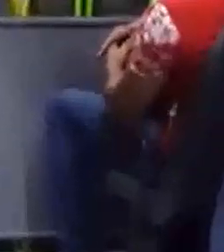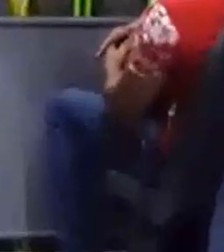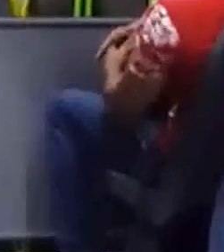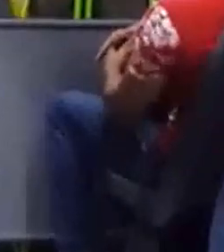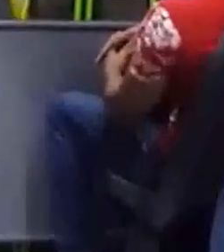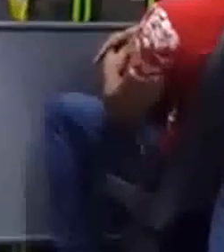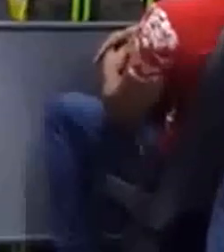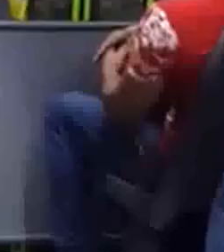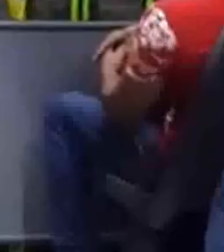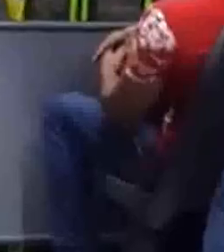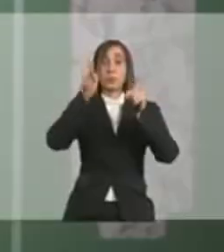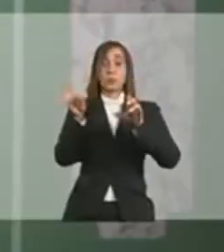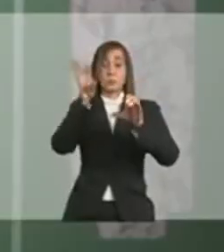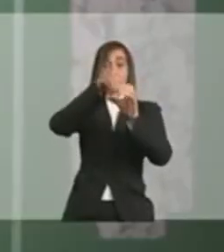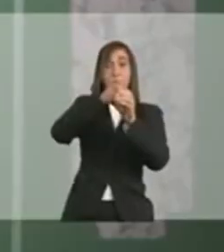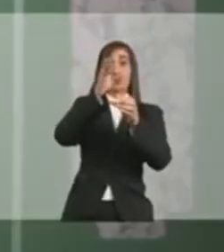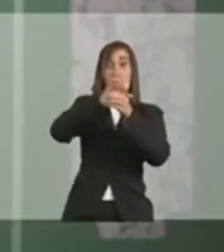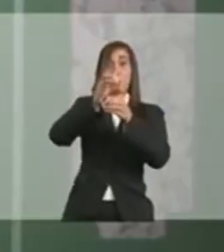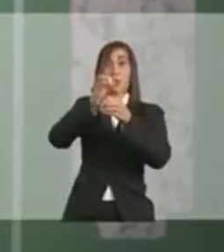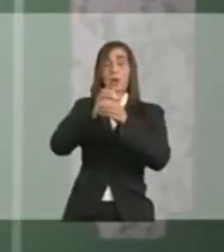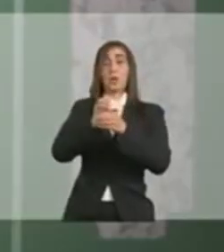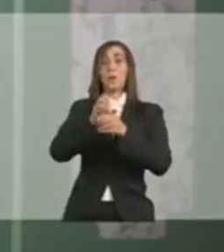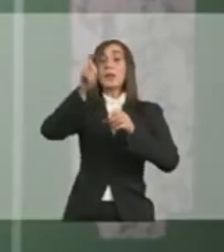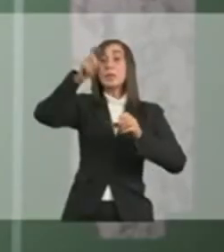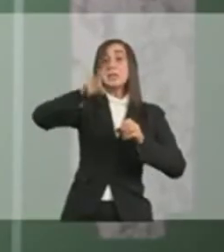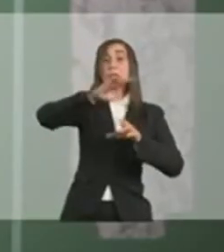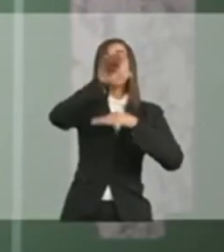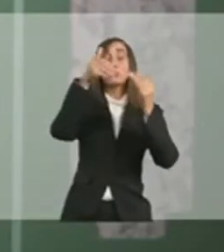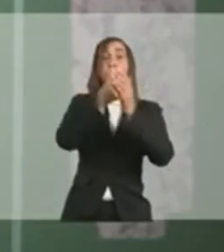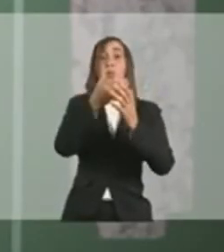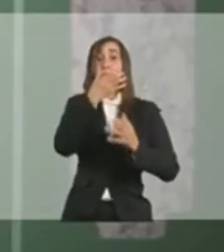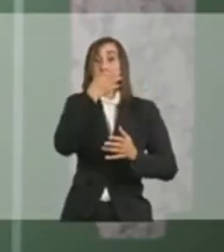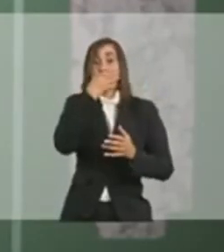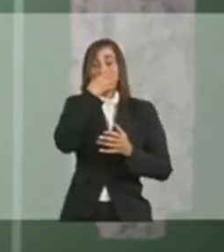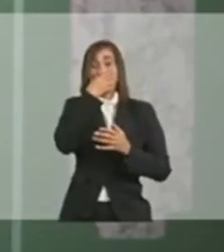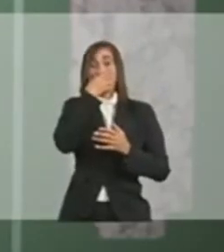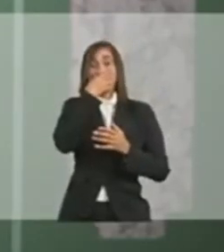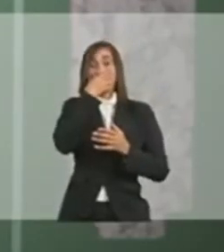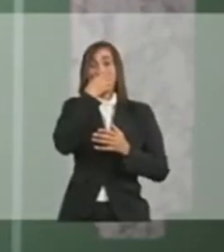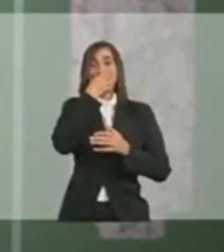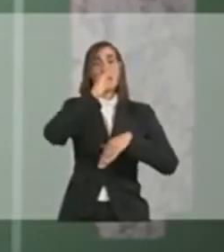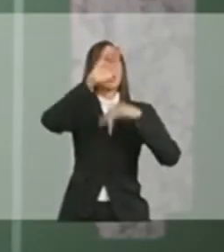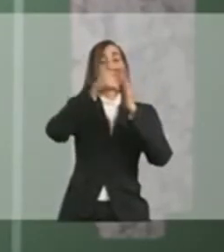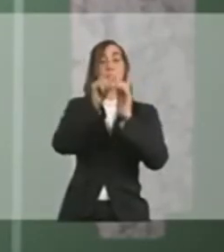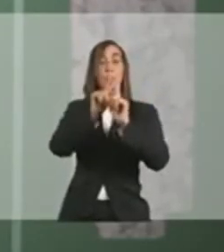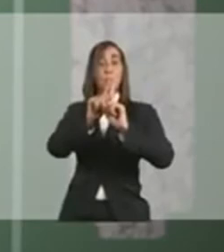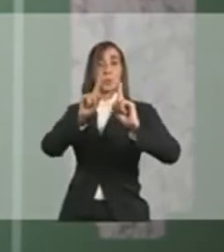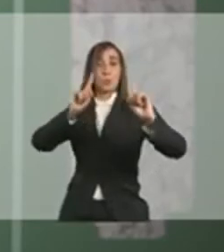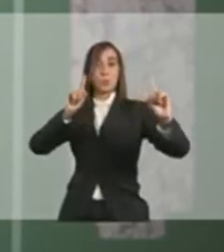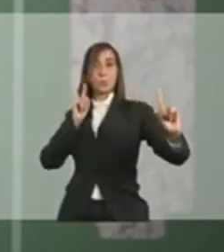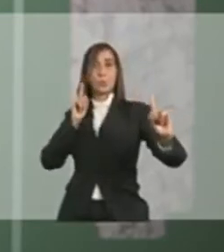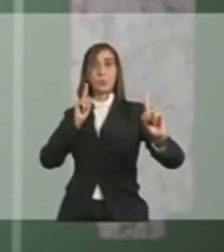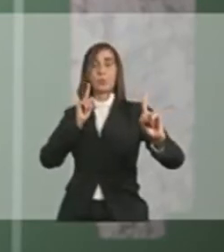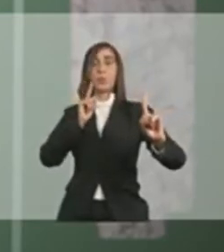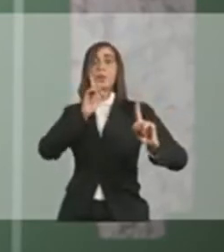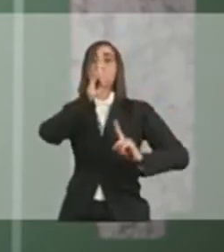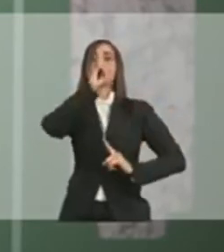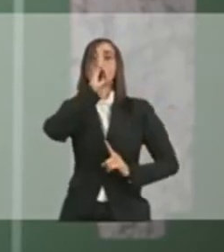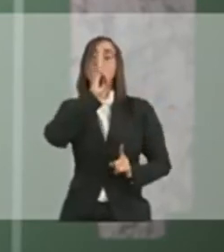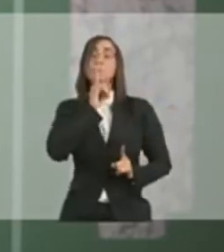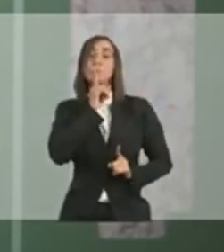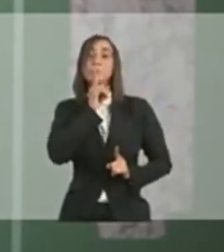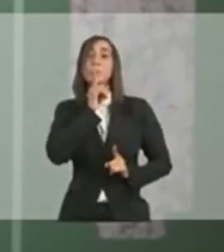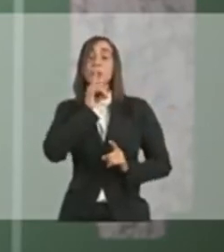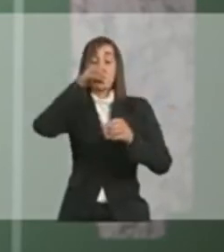en el interior de las guaguas. Los usuarios deberán permanecer distanciados y en silencio, evitando socializar dentro de los